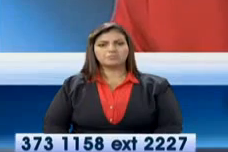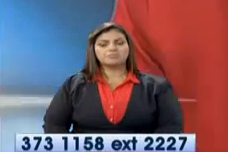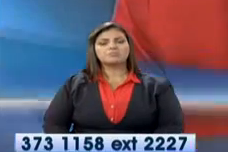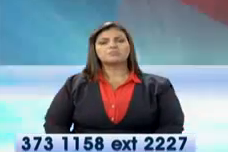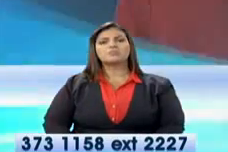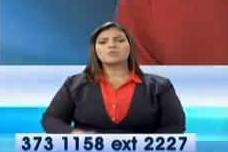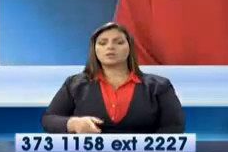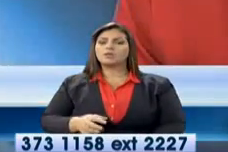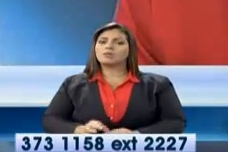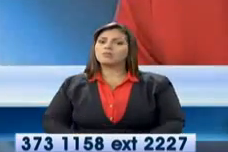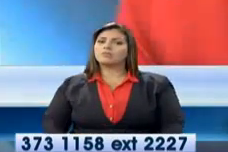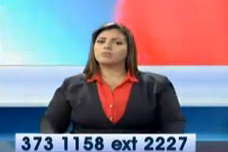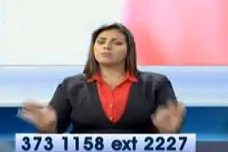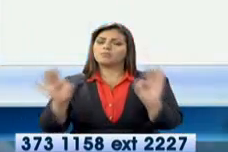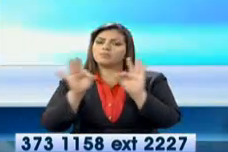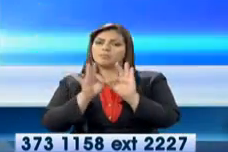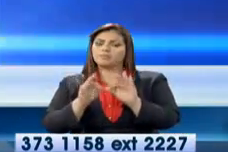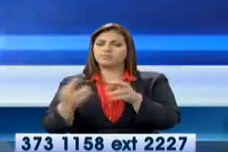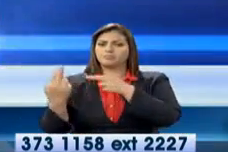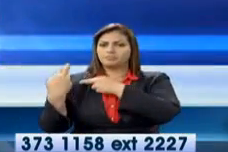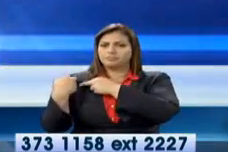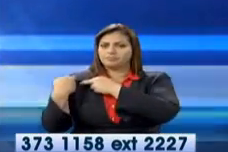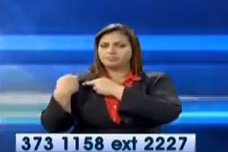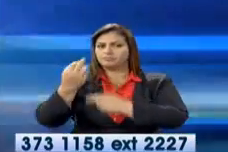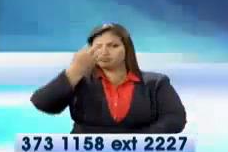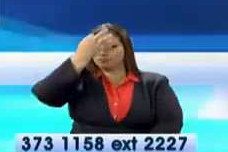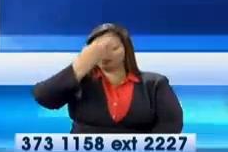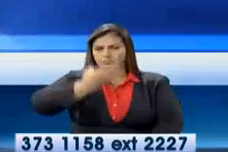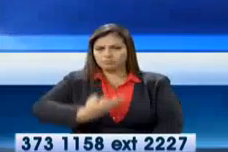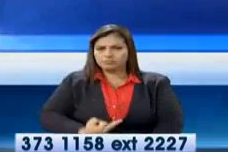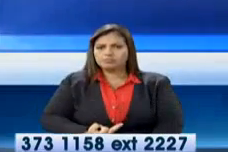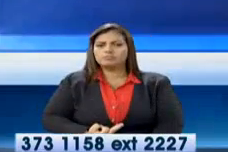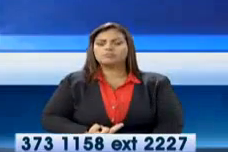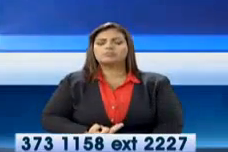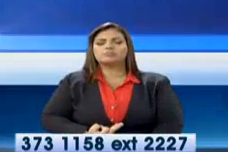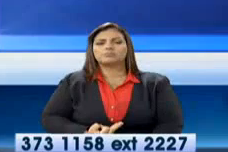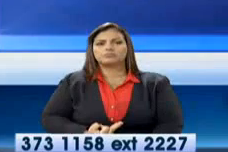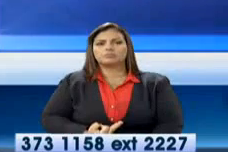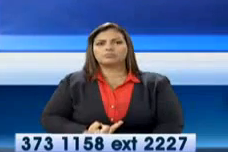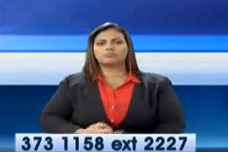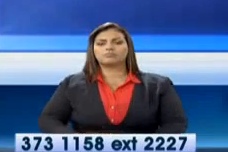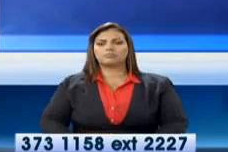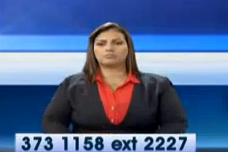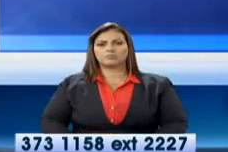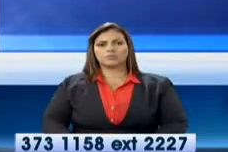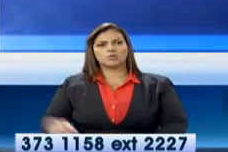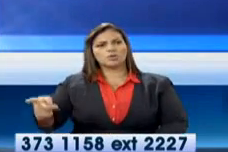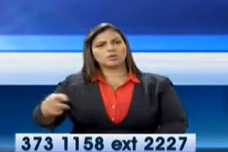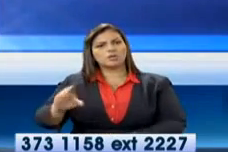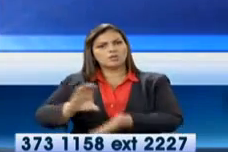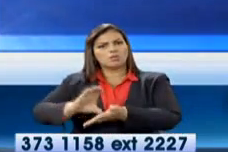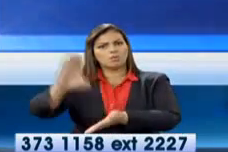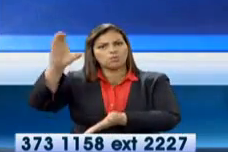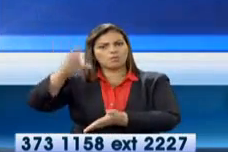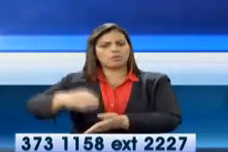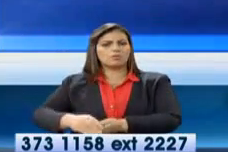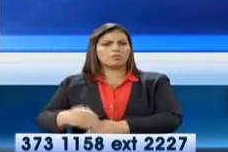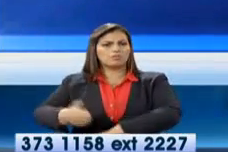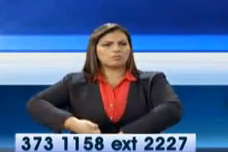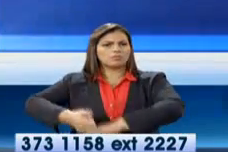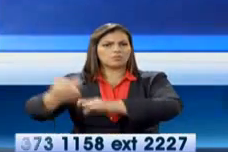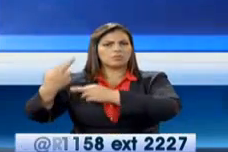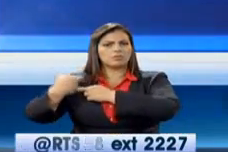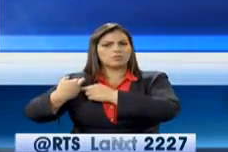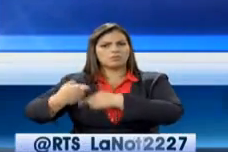una responsabilidad ética, una responsabilidad moral, de también dar seguimiento a los estudiantes mientras porten